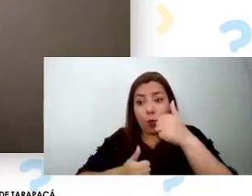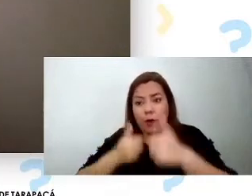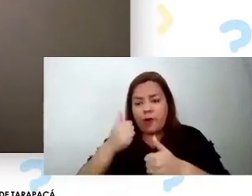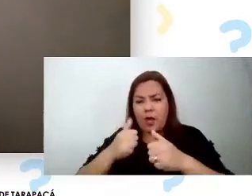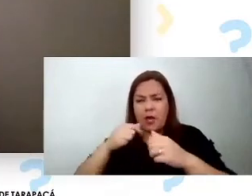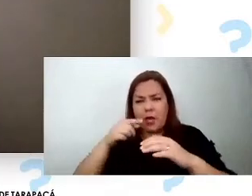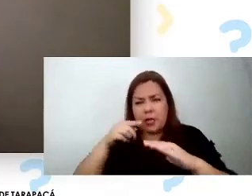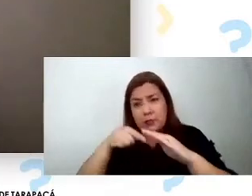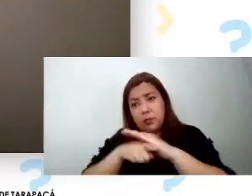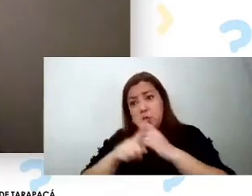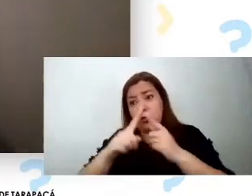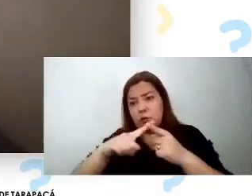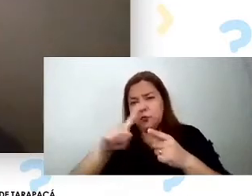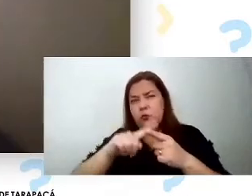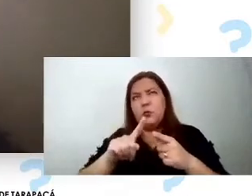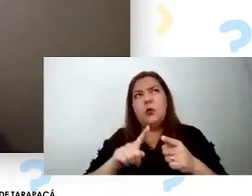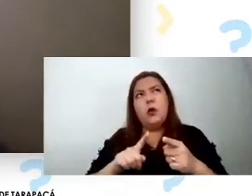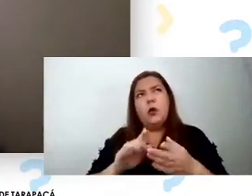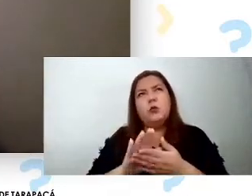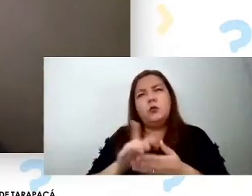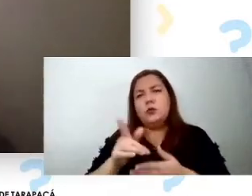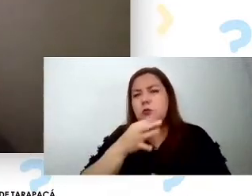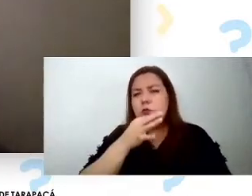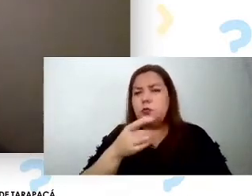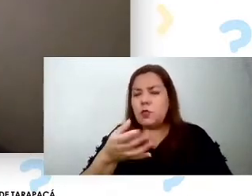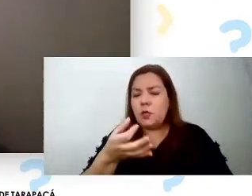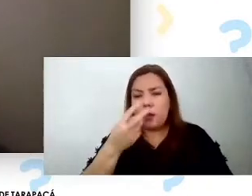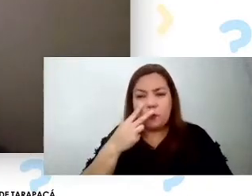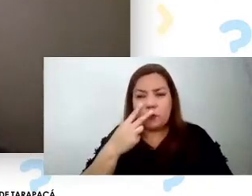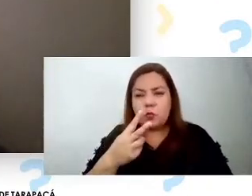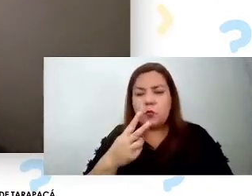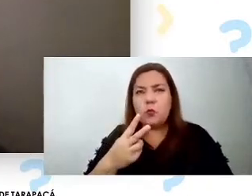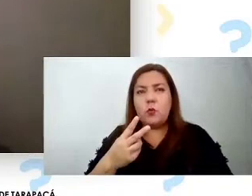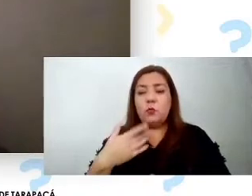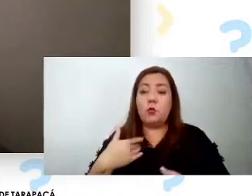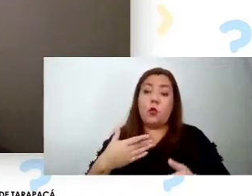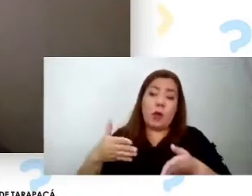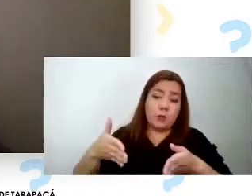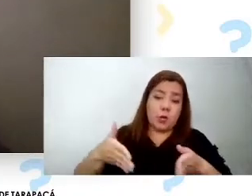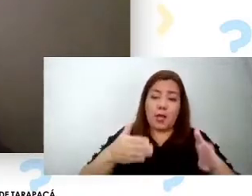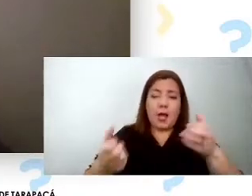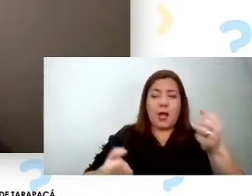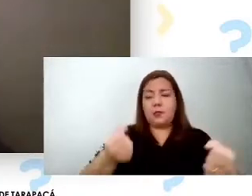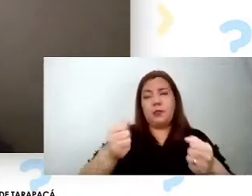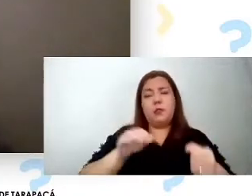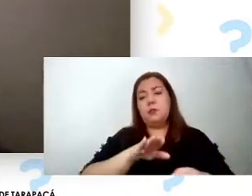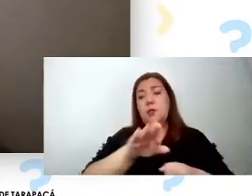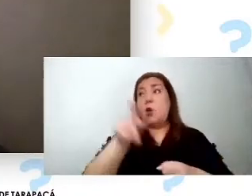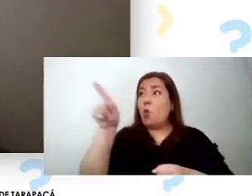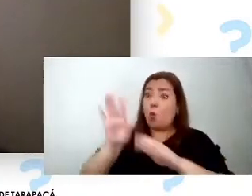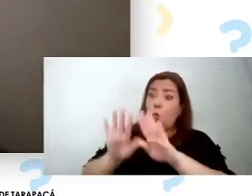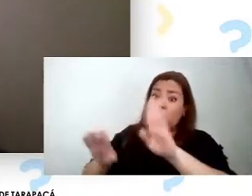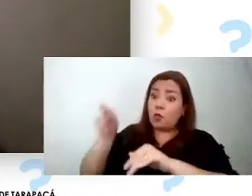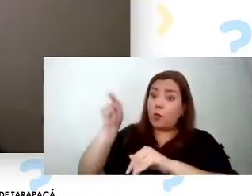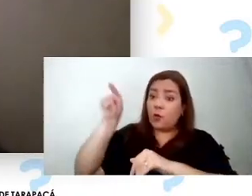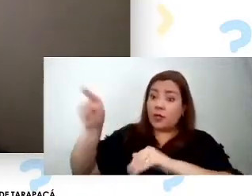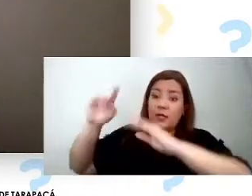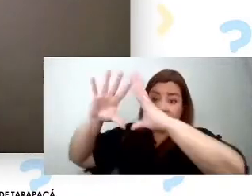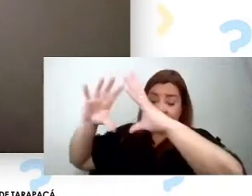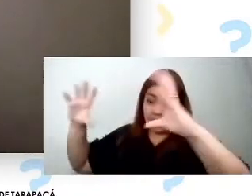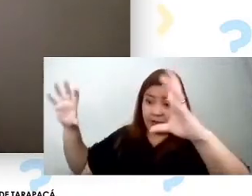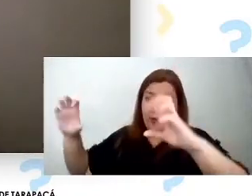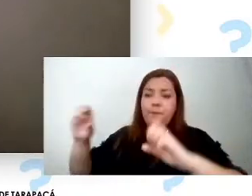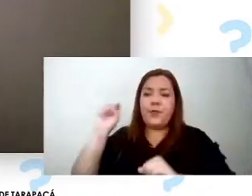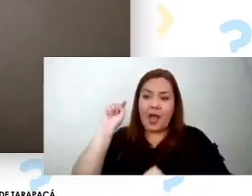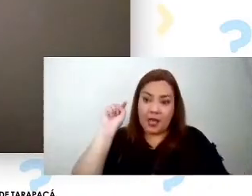interior ustedes han visto cuando uno va, ¿no es cierto?, por la carretera, dice, cuidado porque aquí va a haber niebla. Bueno, en